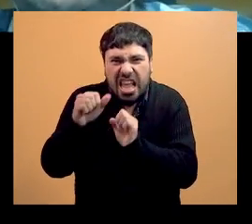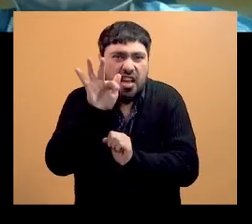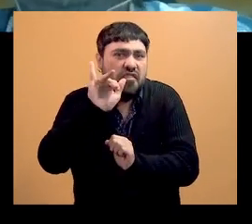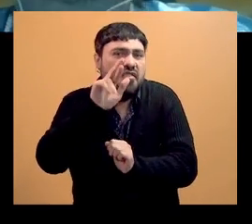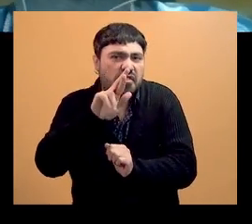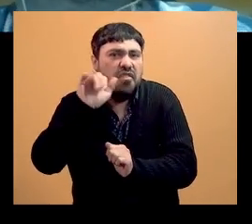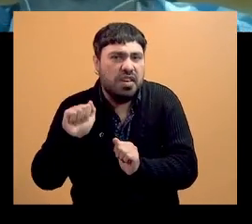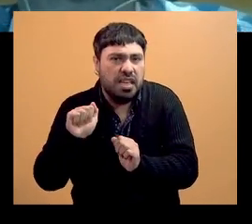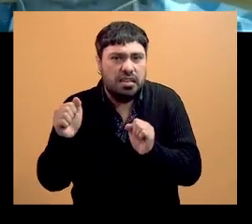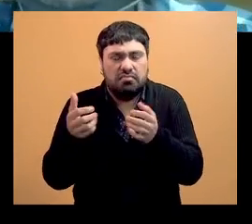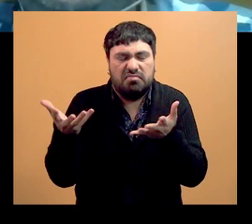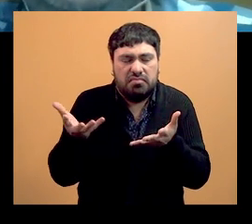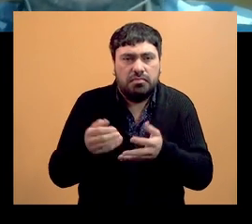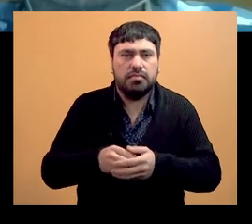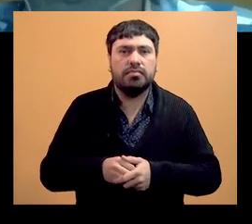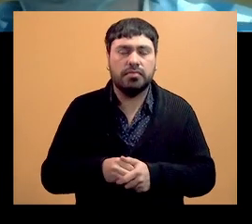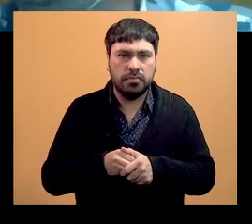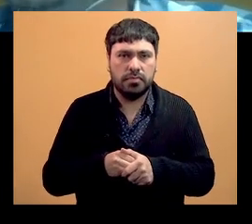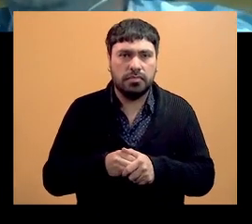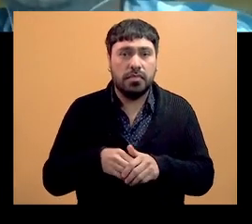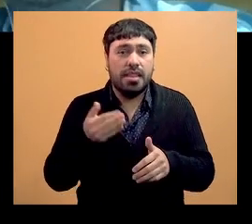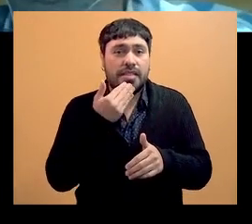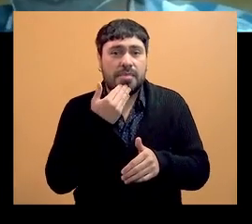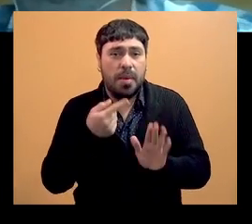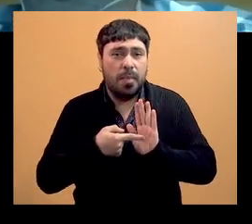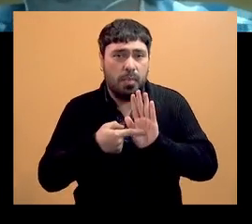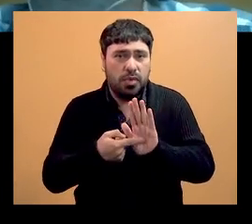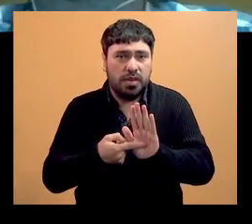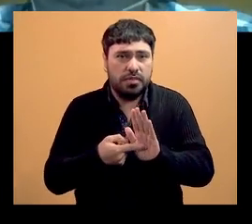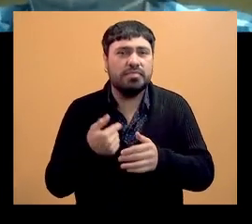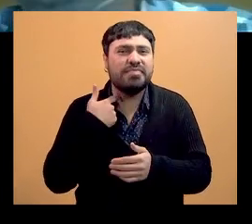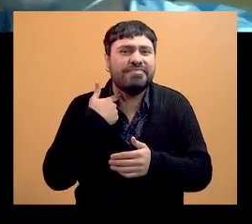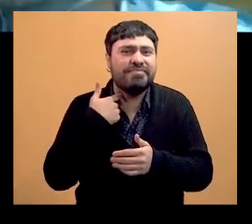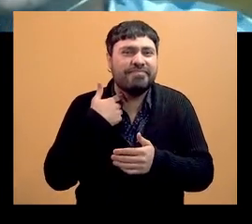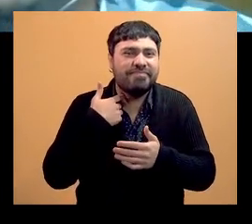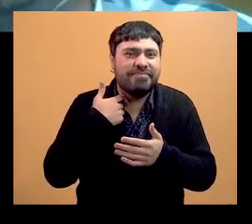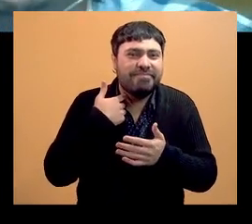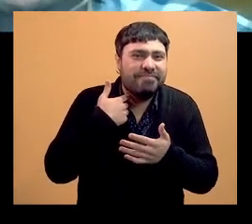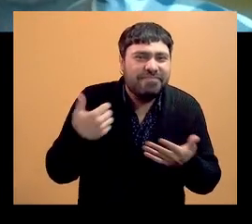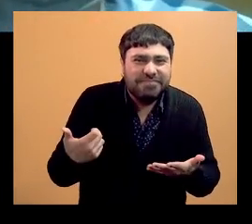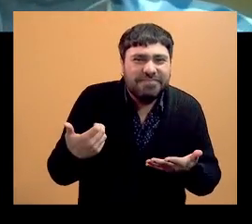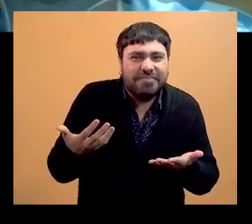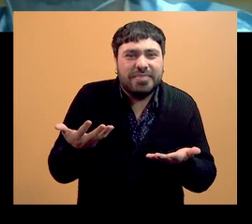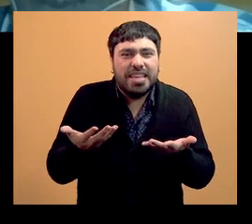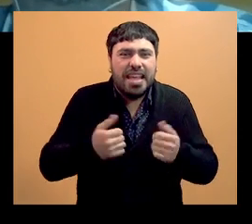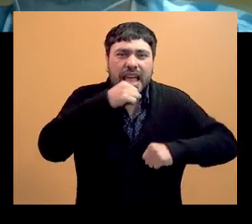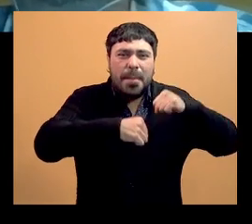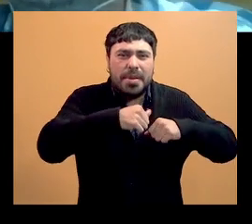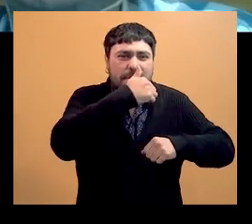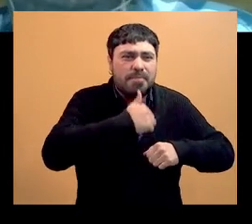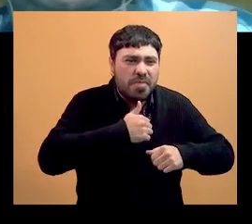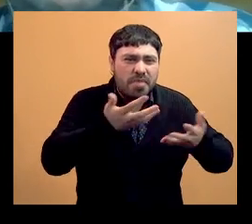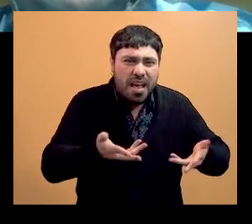pretendo demorar mucho con eso. Y mostrarles ya luego qué es lo que están haciendo privados y cómo está cambiando el panorama respecto a eso, como les